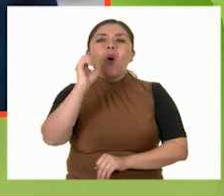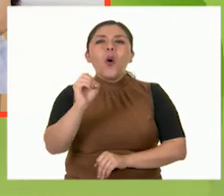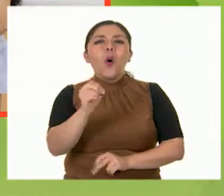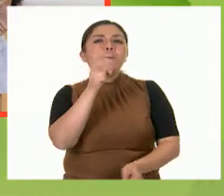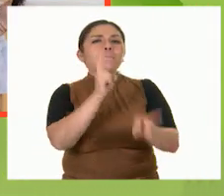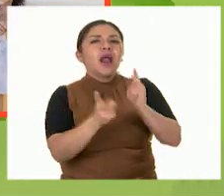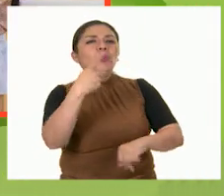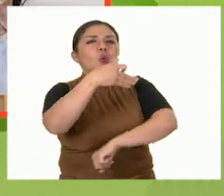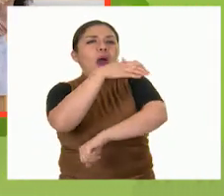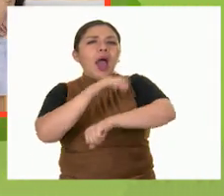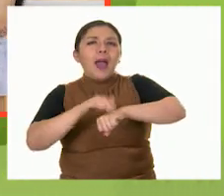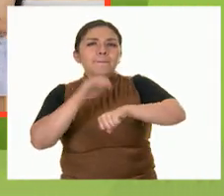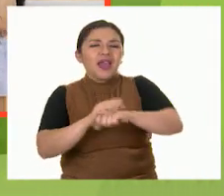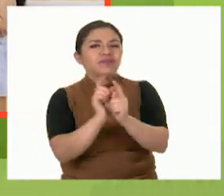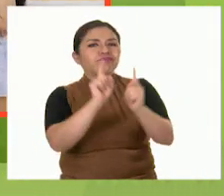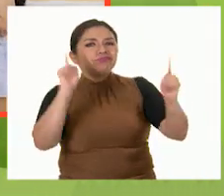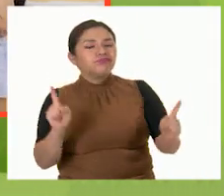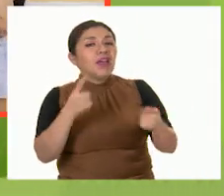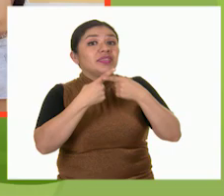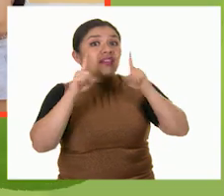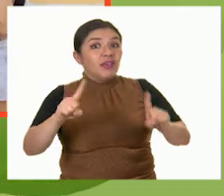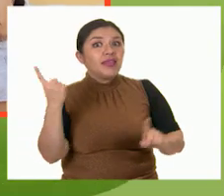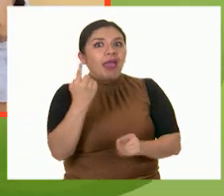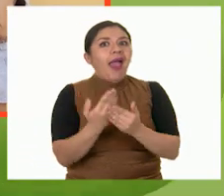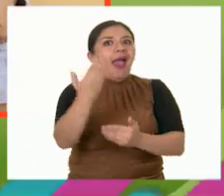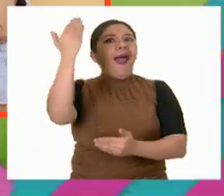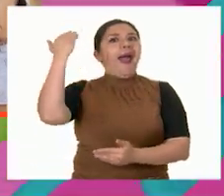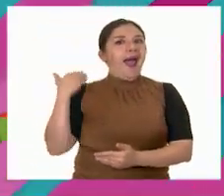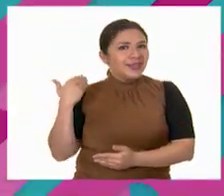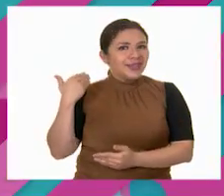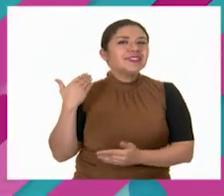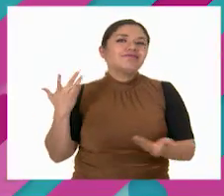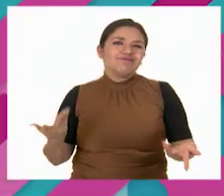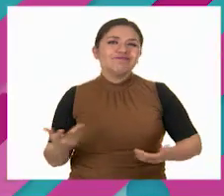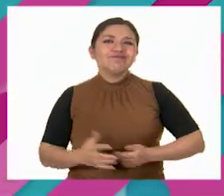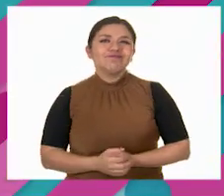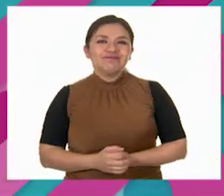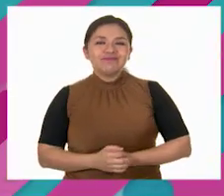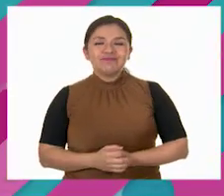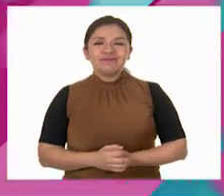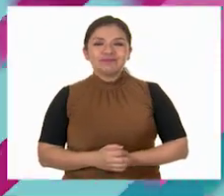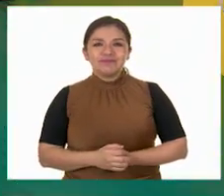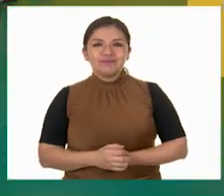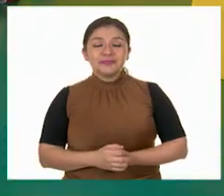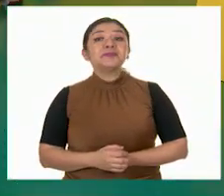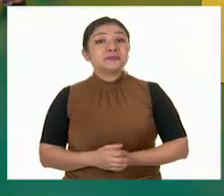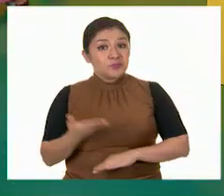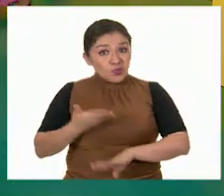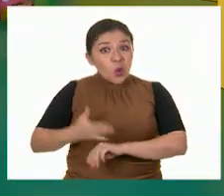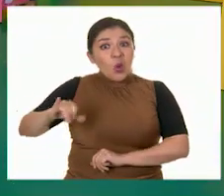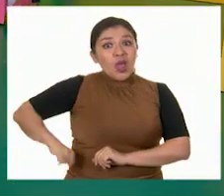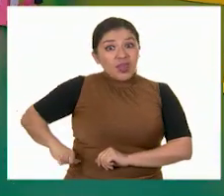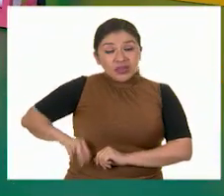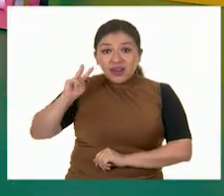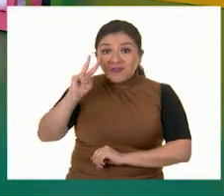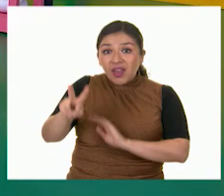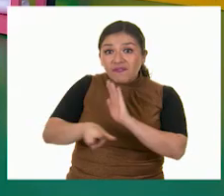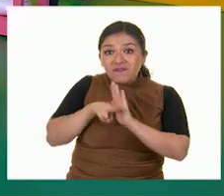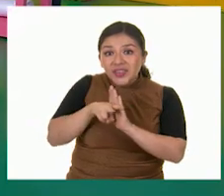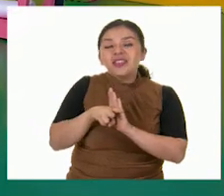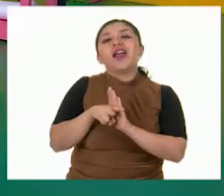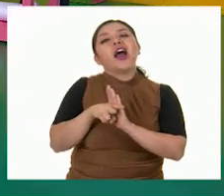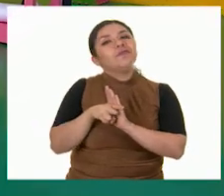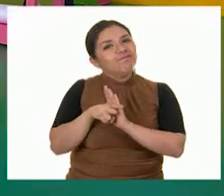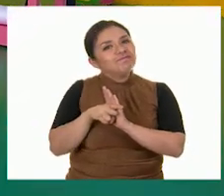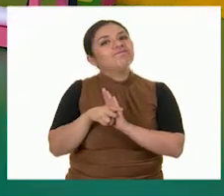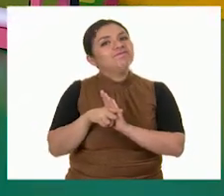con nuestros amigos es muy diferente a como lo hacíamos hace algunos meses. Muy interesante este video. Y